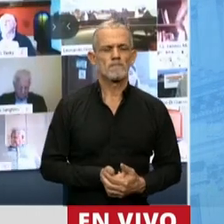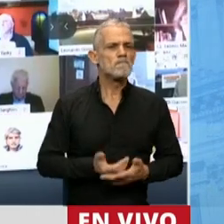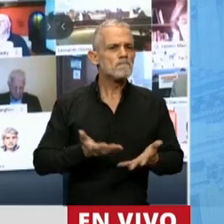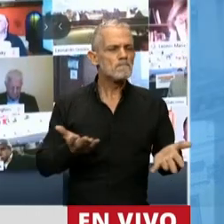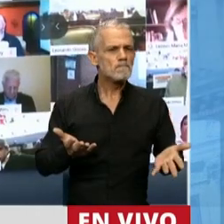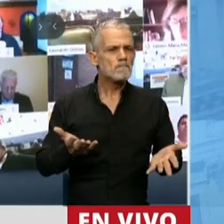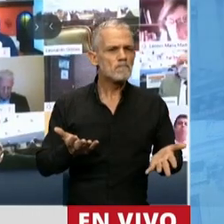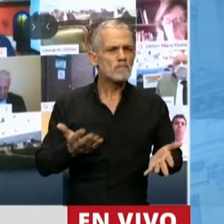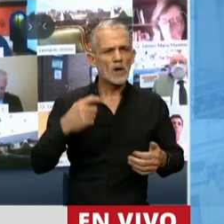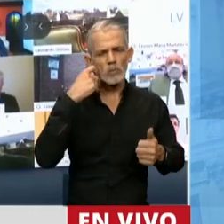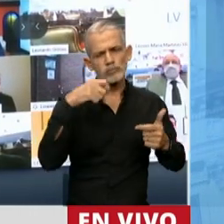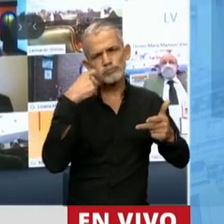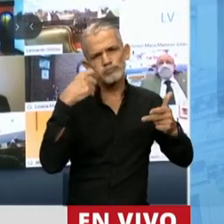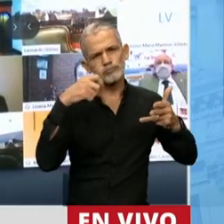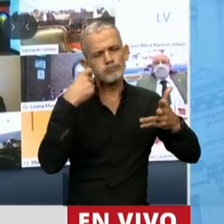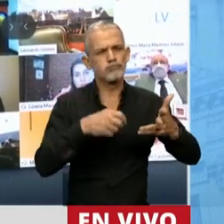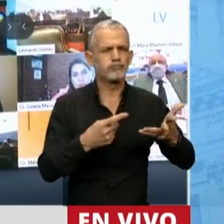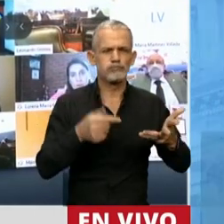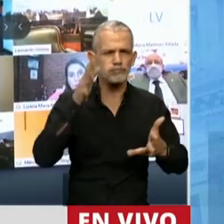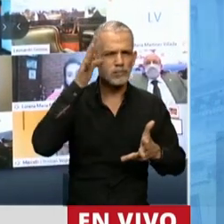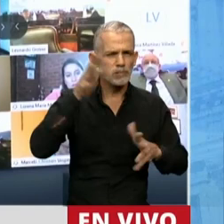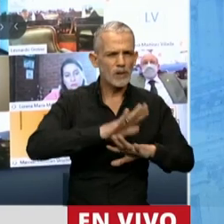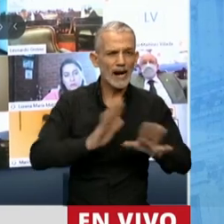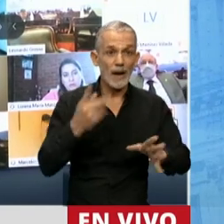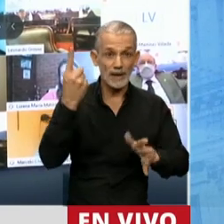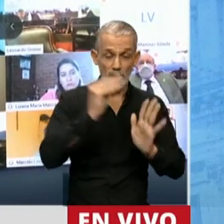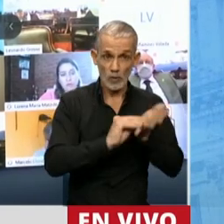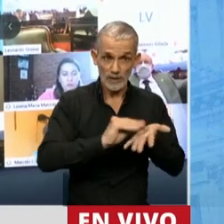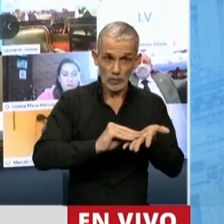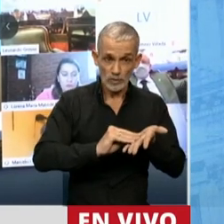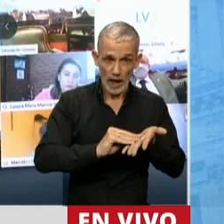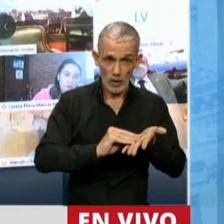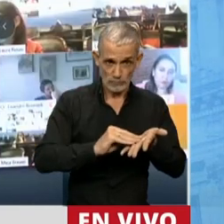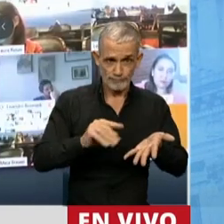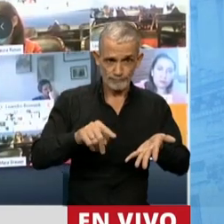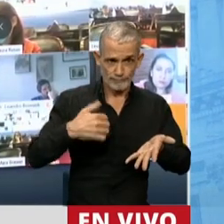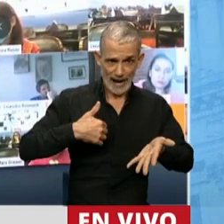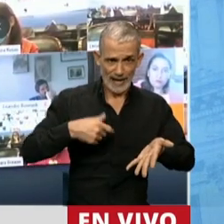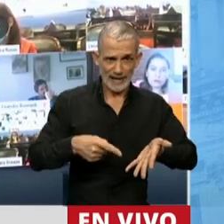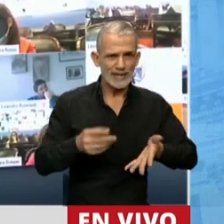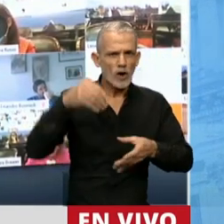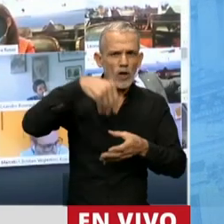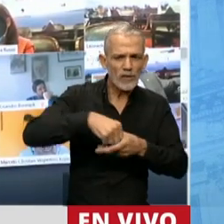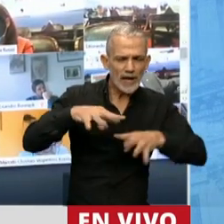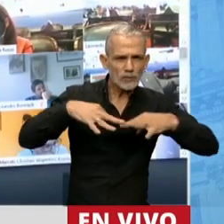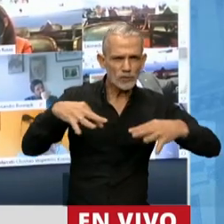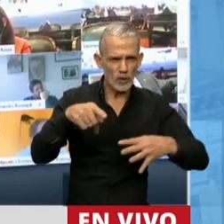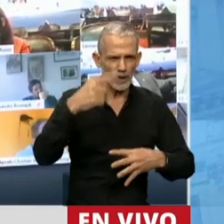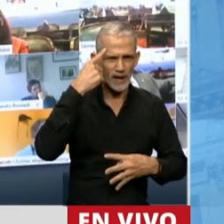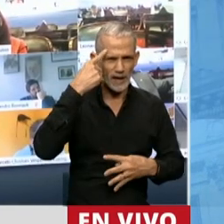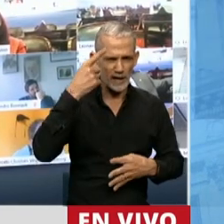Y ha sido vulnerado el privilegio gravemente de un diputado de la Nación Argentina dentro de este